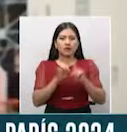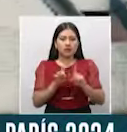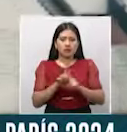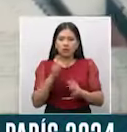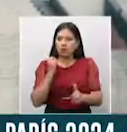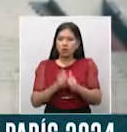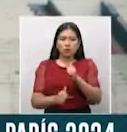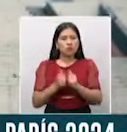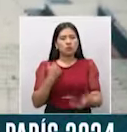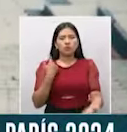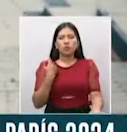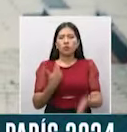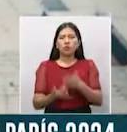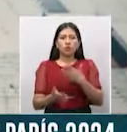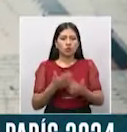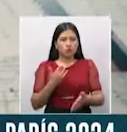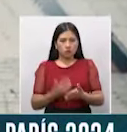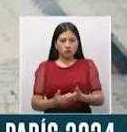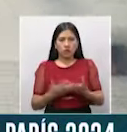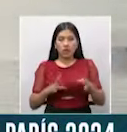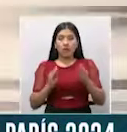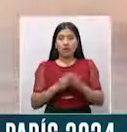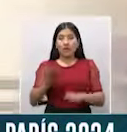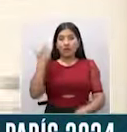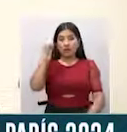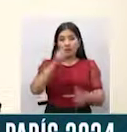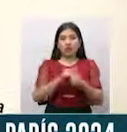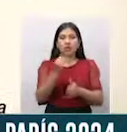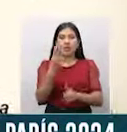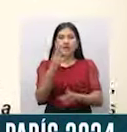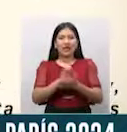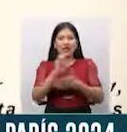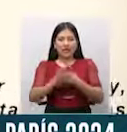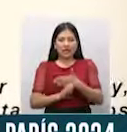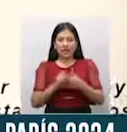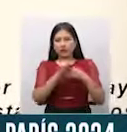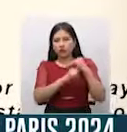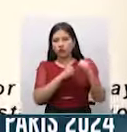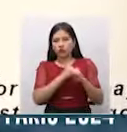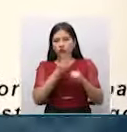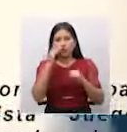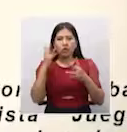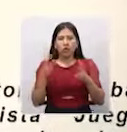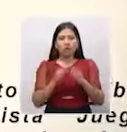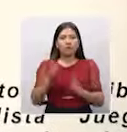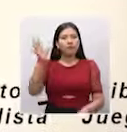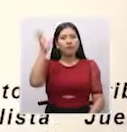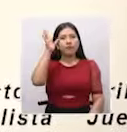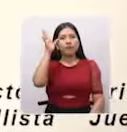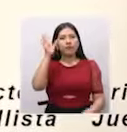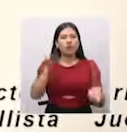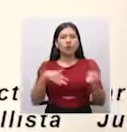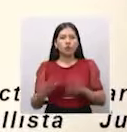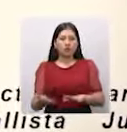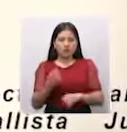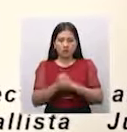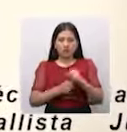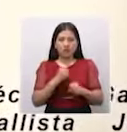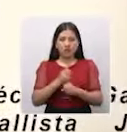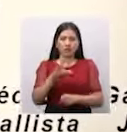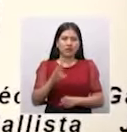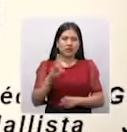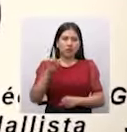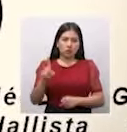difíciles. El 14 de enero fue un día muy duro para él, ya que perdió a su padre a los 71